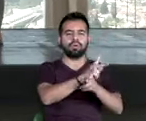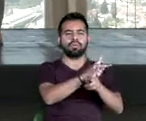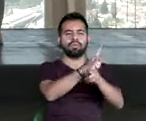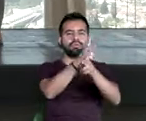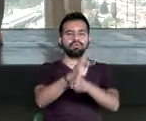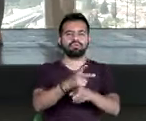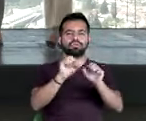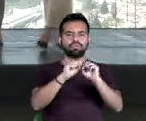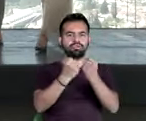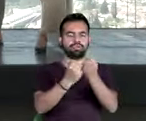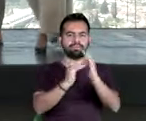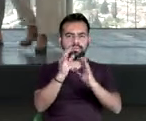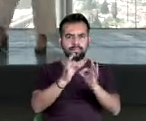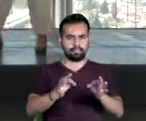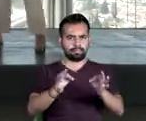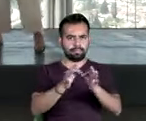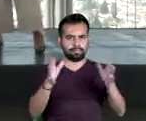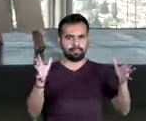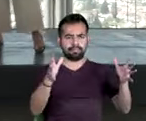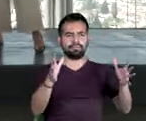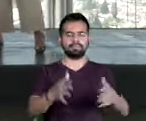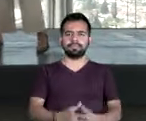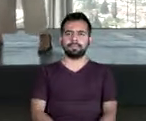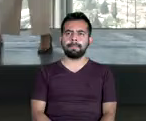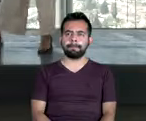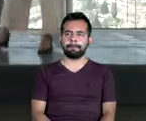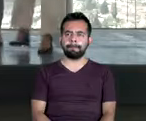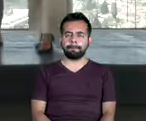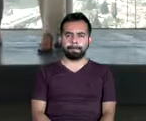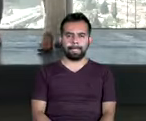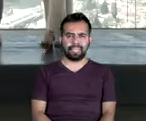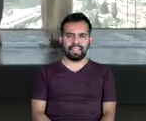será tan importante. Bienvenida, Marabel.